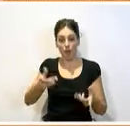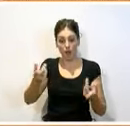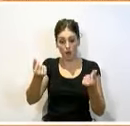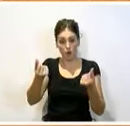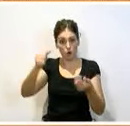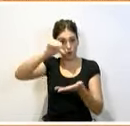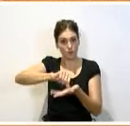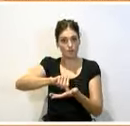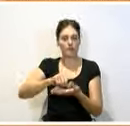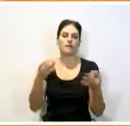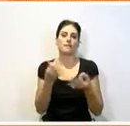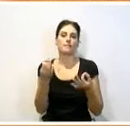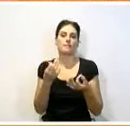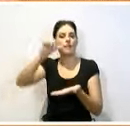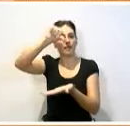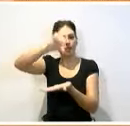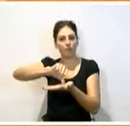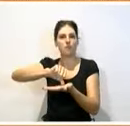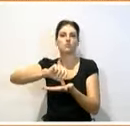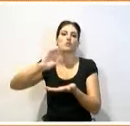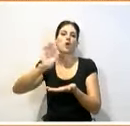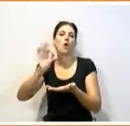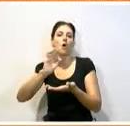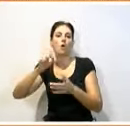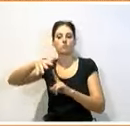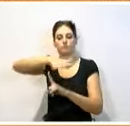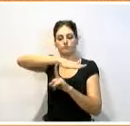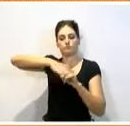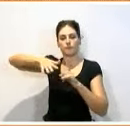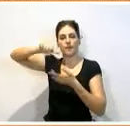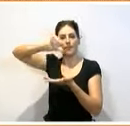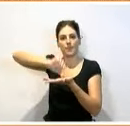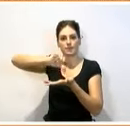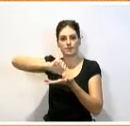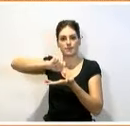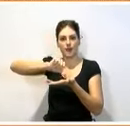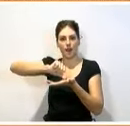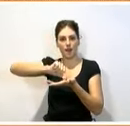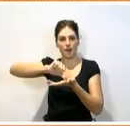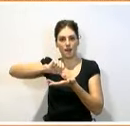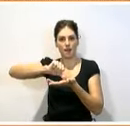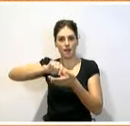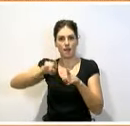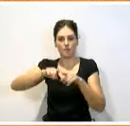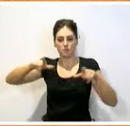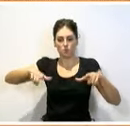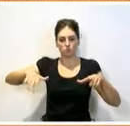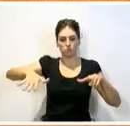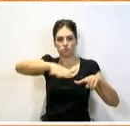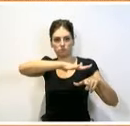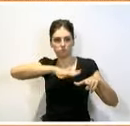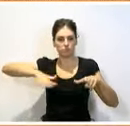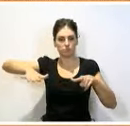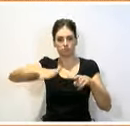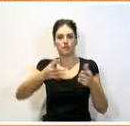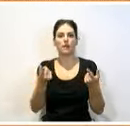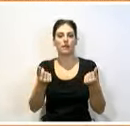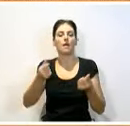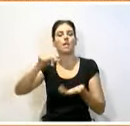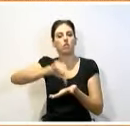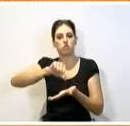la capital de Logroño, en el centro o en el ámbito de lo central del casco urbano de nuestra ciudad,